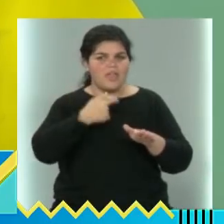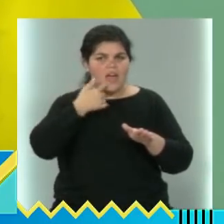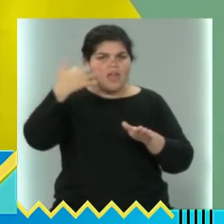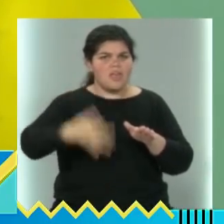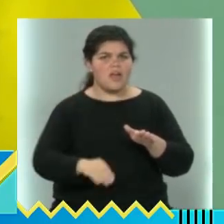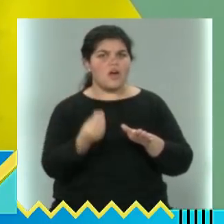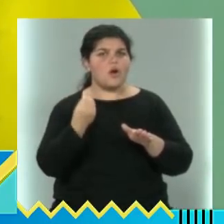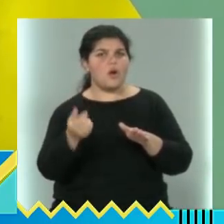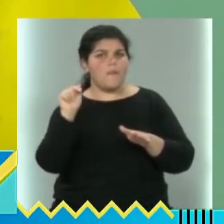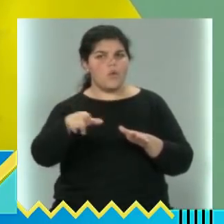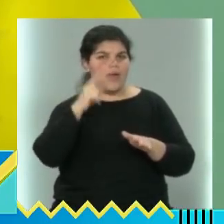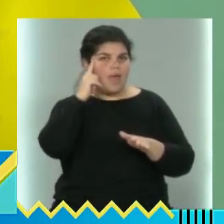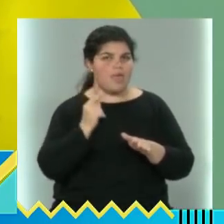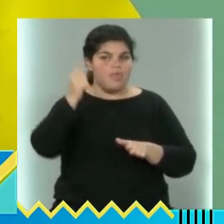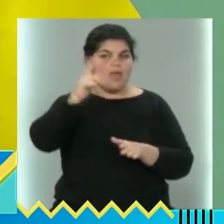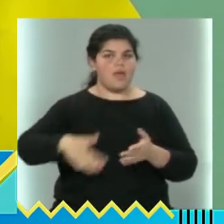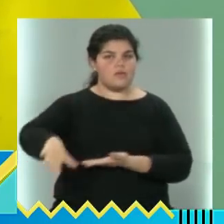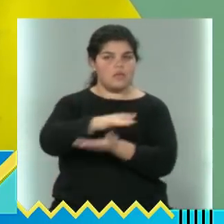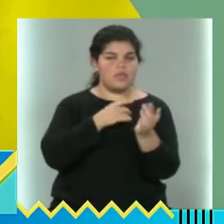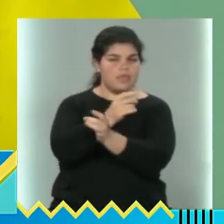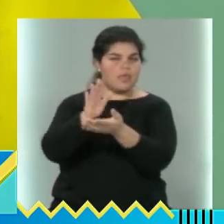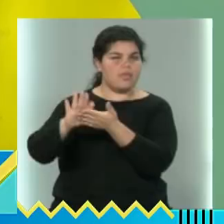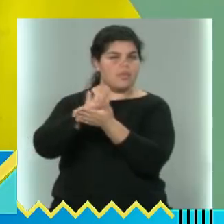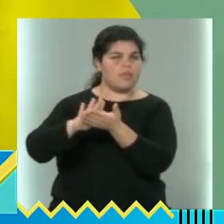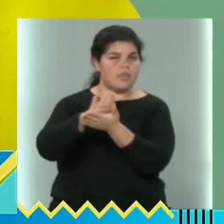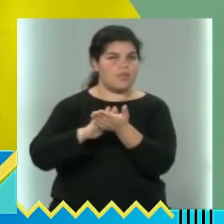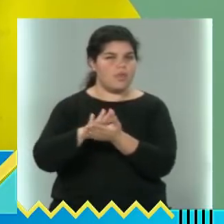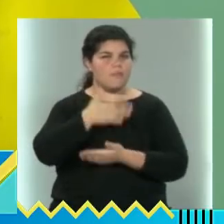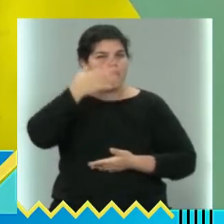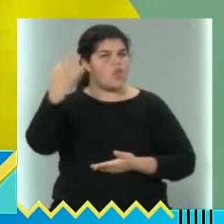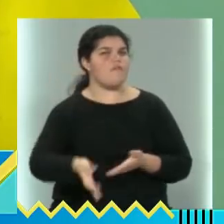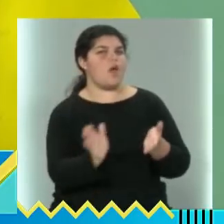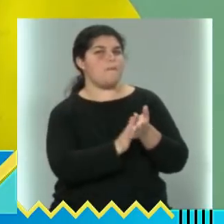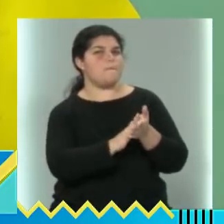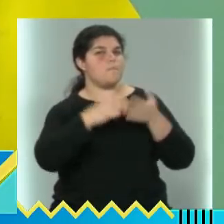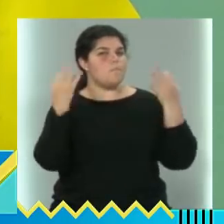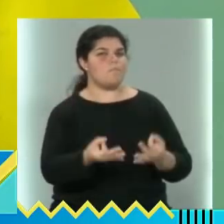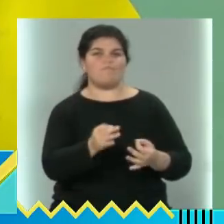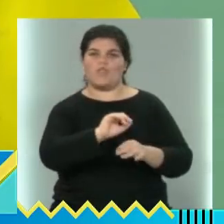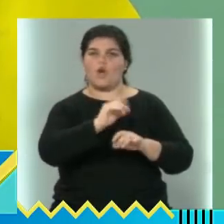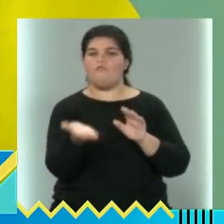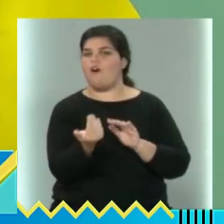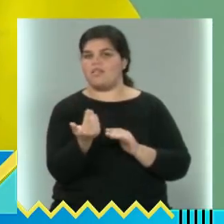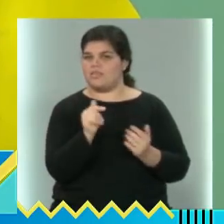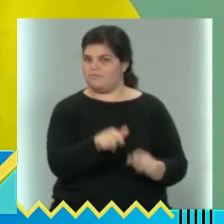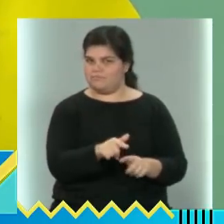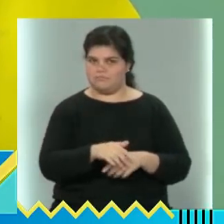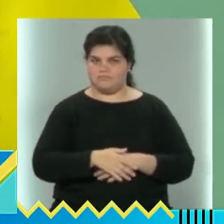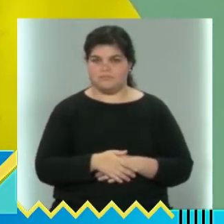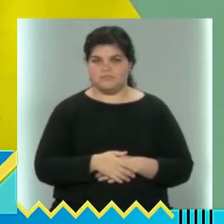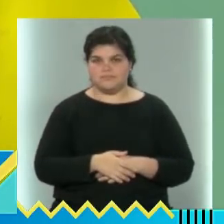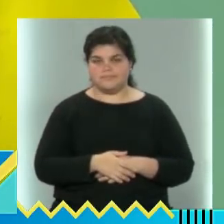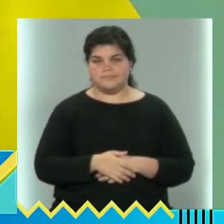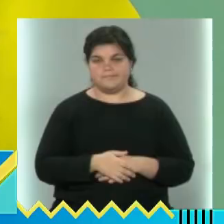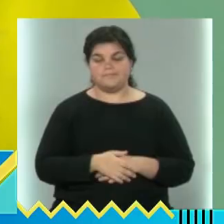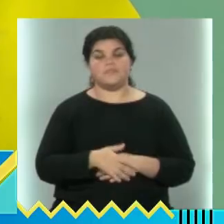pasar una idea a la sociedad que por lo menos no estaba completa. Entonces,